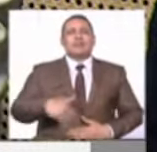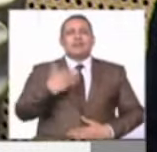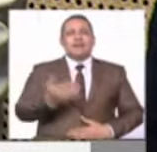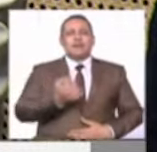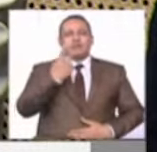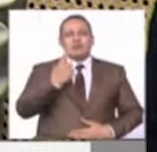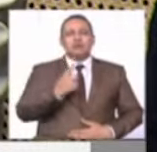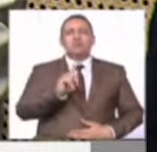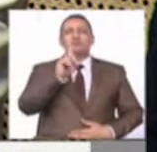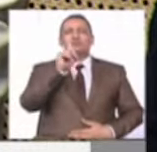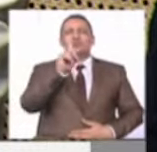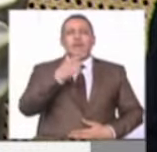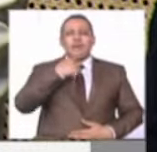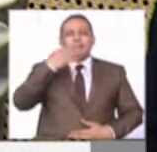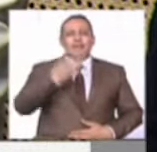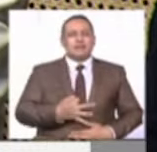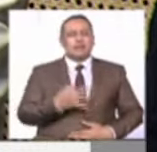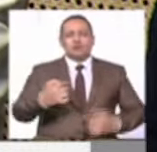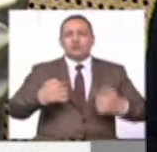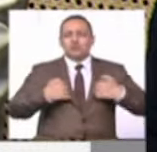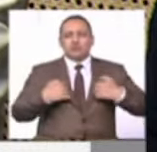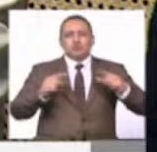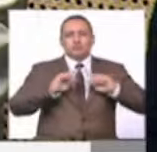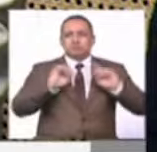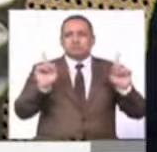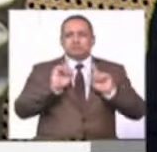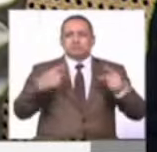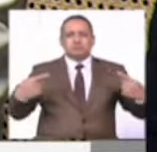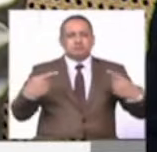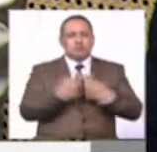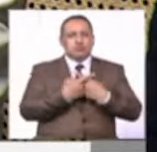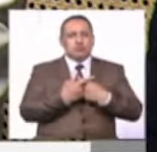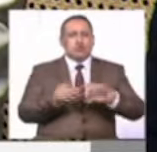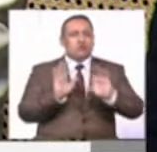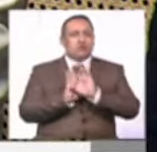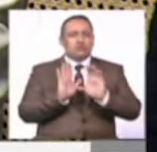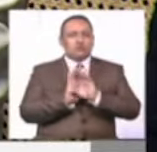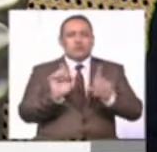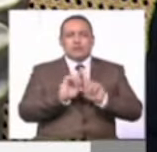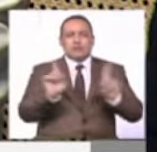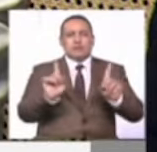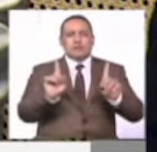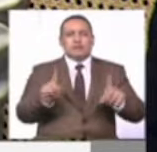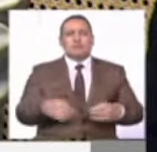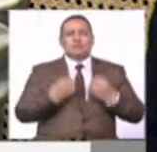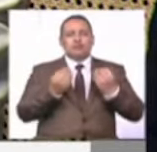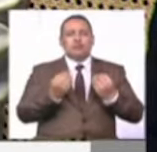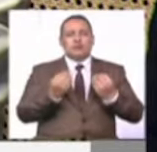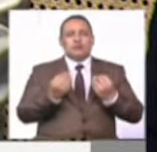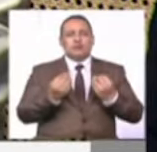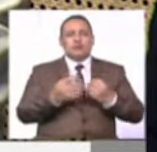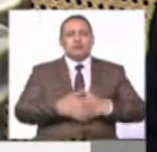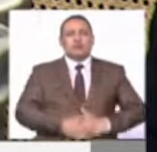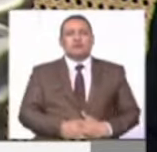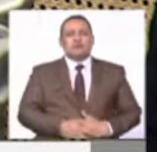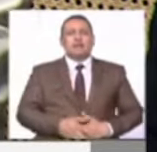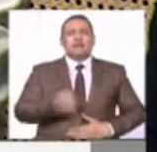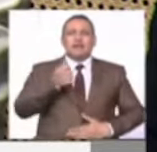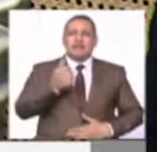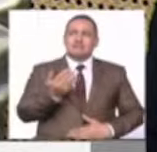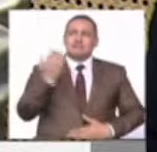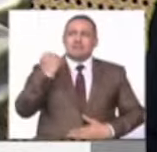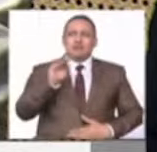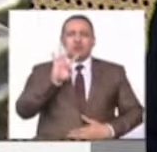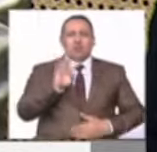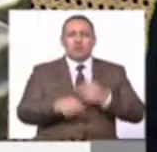sola verdad no ocurrido en una infracción constitucional hace casi 4